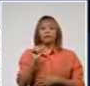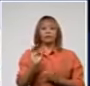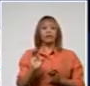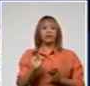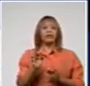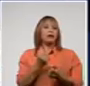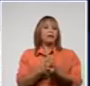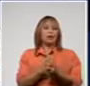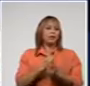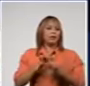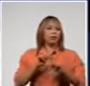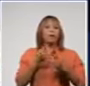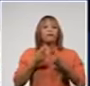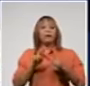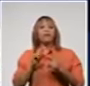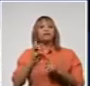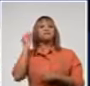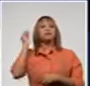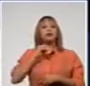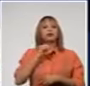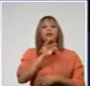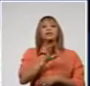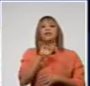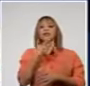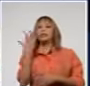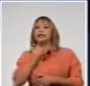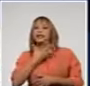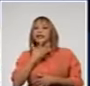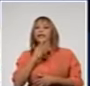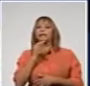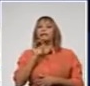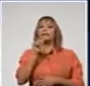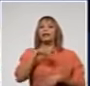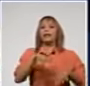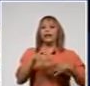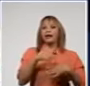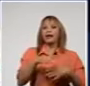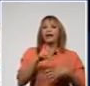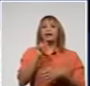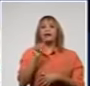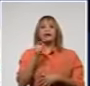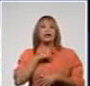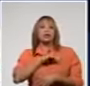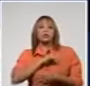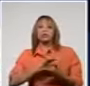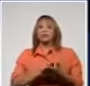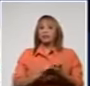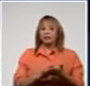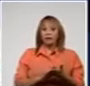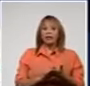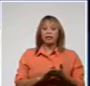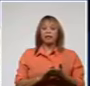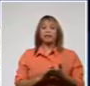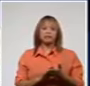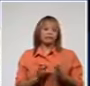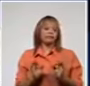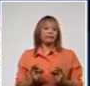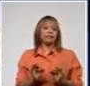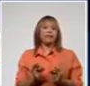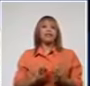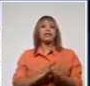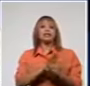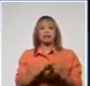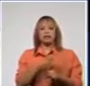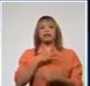que nos permita detectar todos los asintomáticos que están con síntomas, que están con la